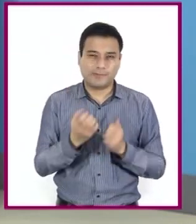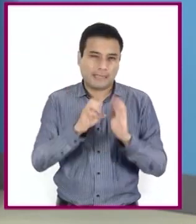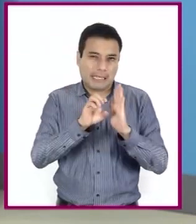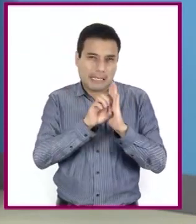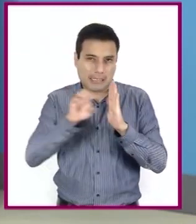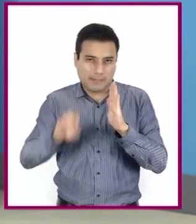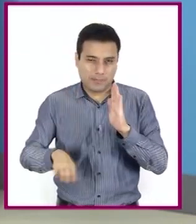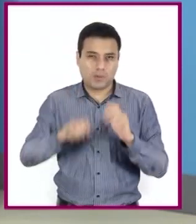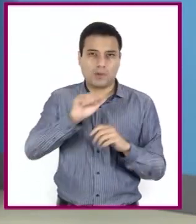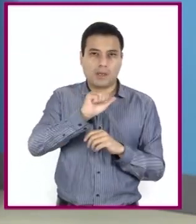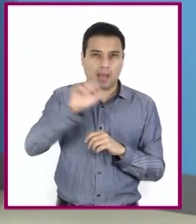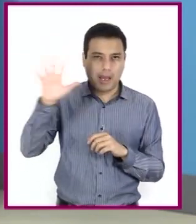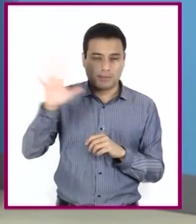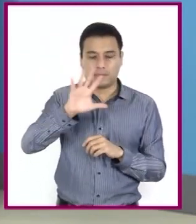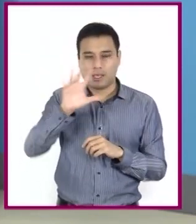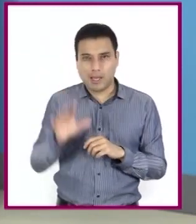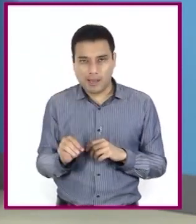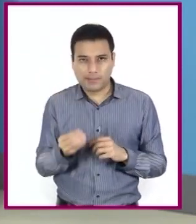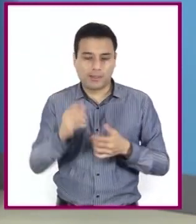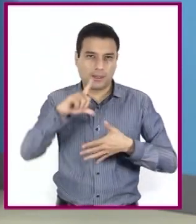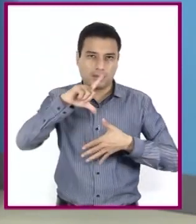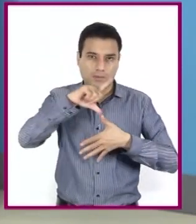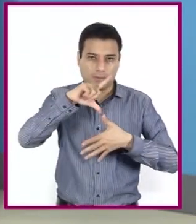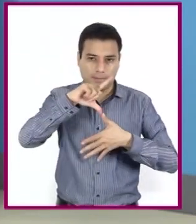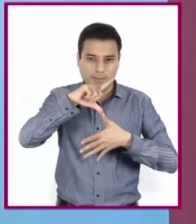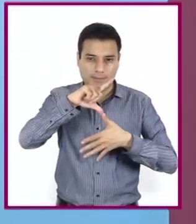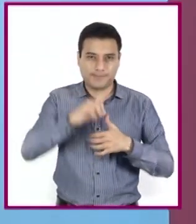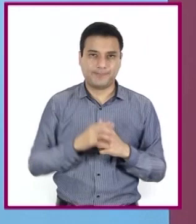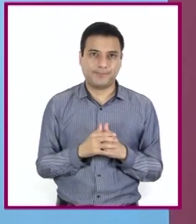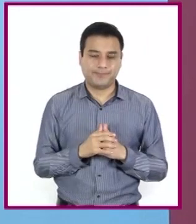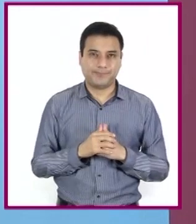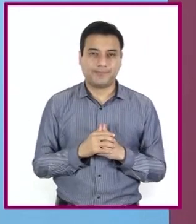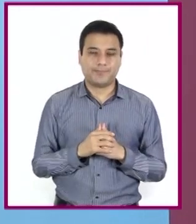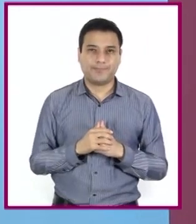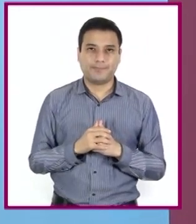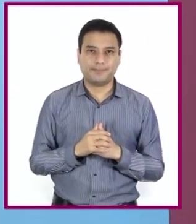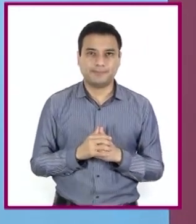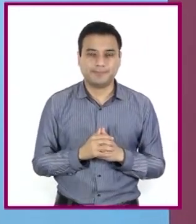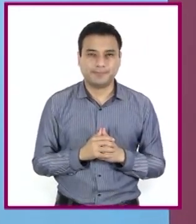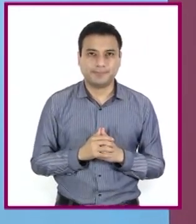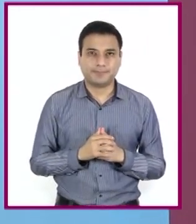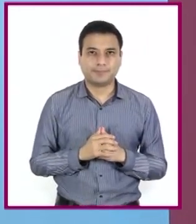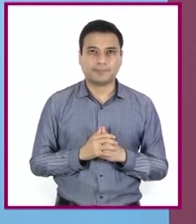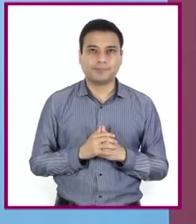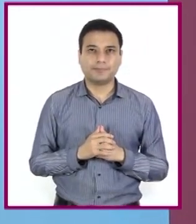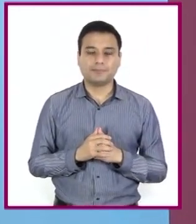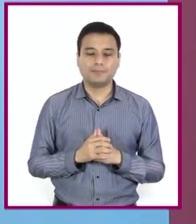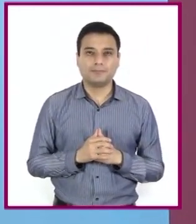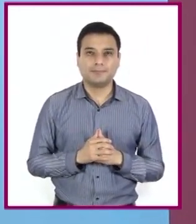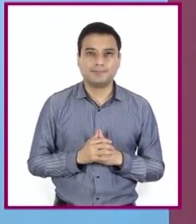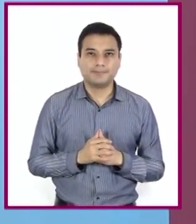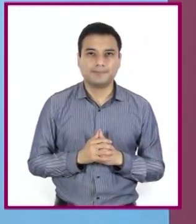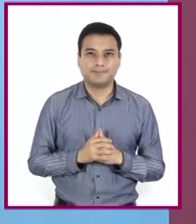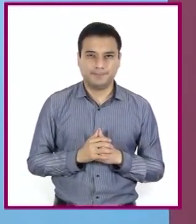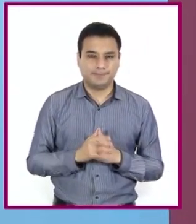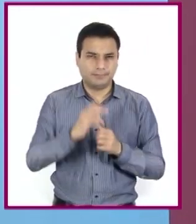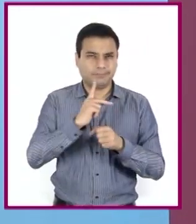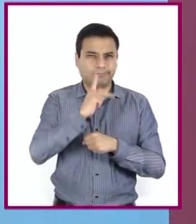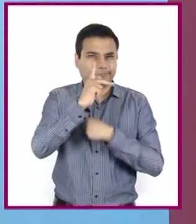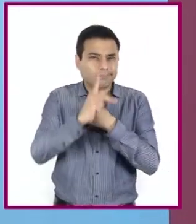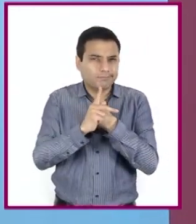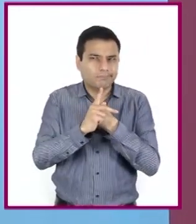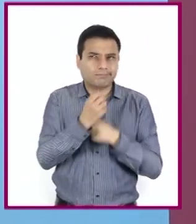Asia, África o Latinoamérica. Para ubicar a los imperios en tiempo y